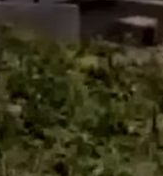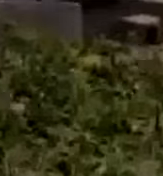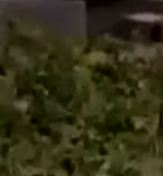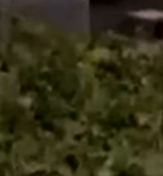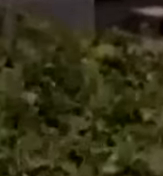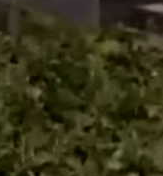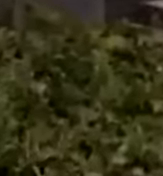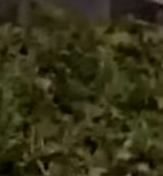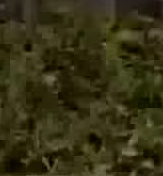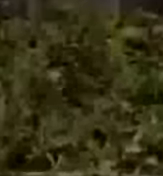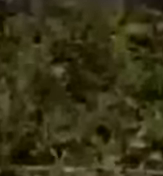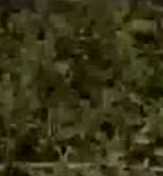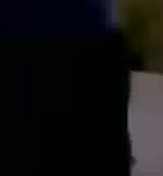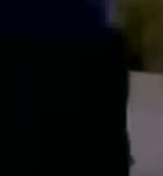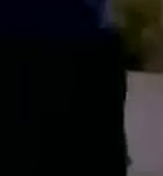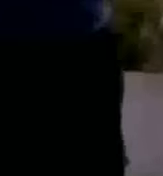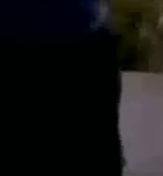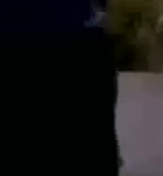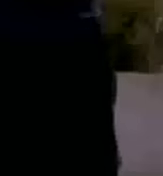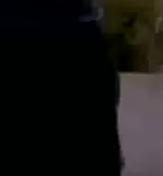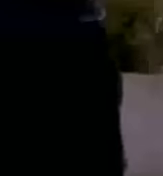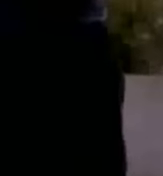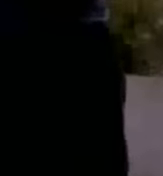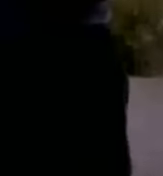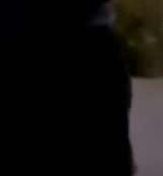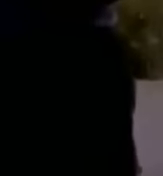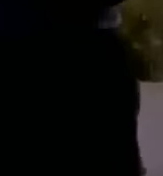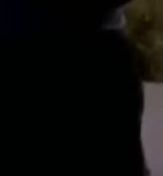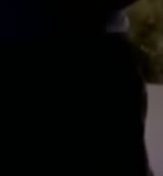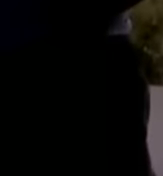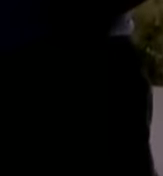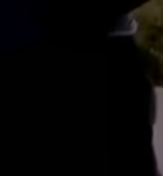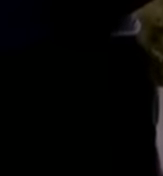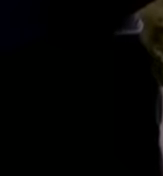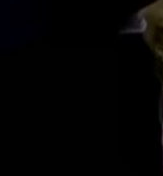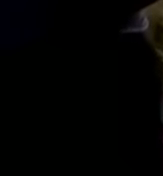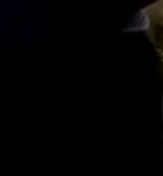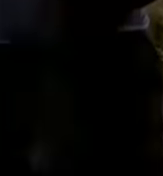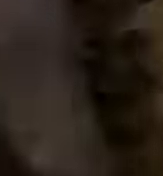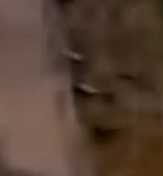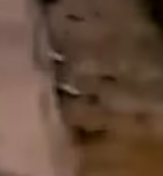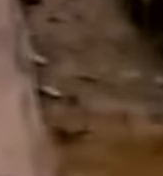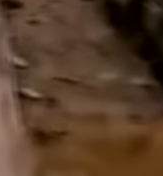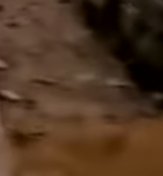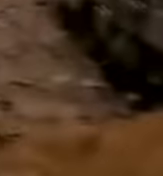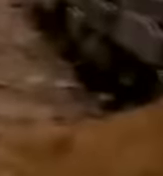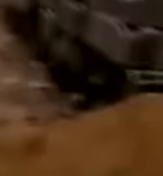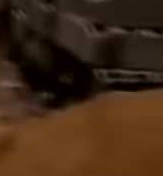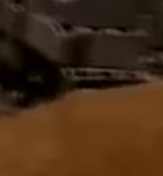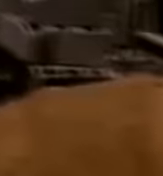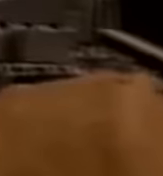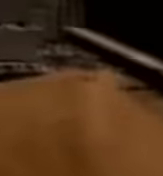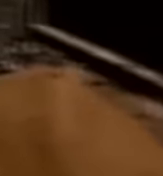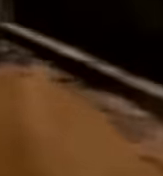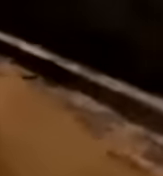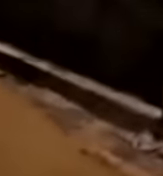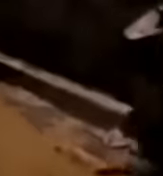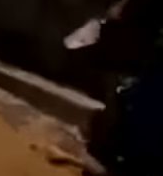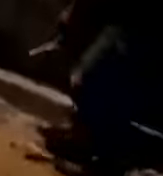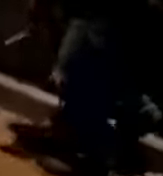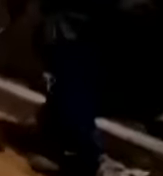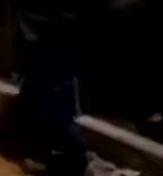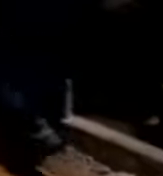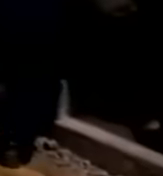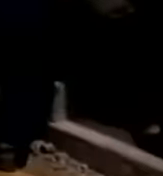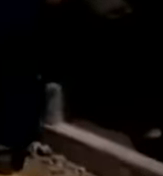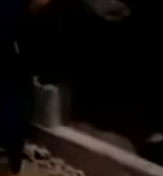viviendo y estamos fortaleciendo el gobierno. El recurso, cuando lo manejan las comunidades, parece que se estiraran más, ¿verdad